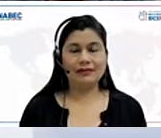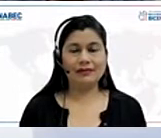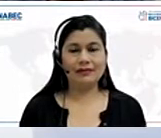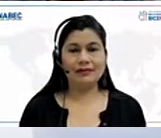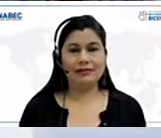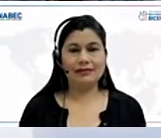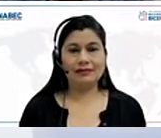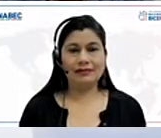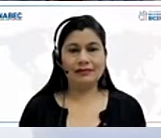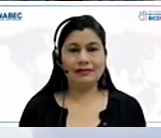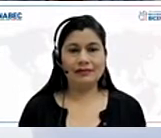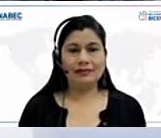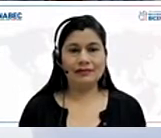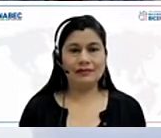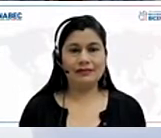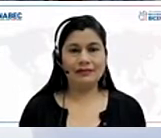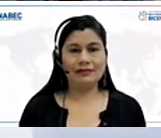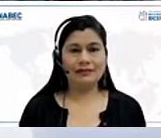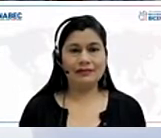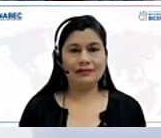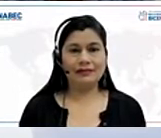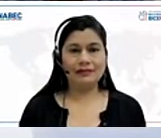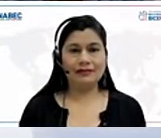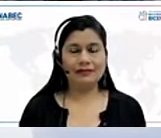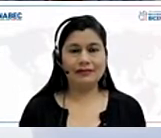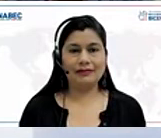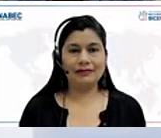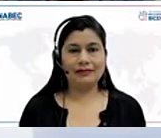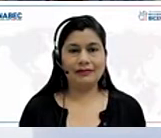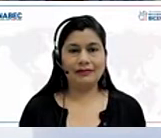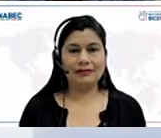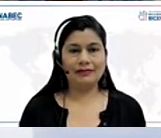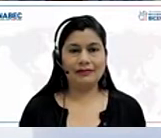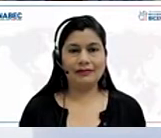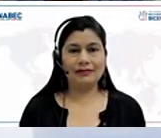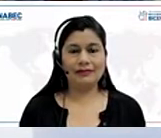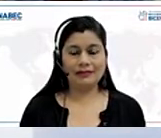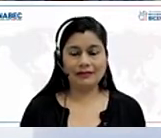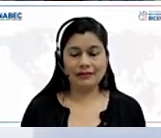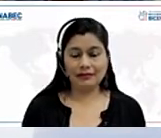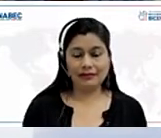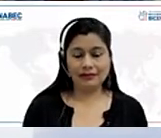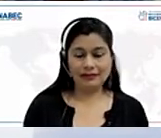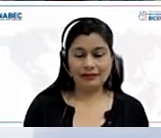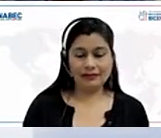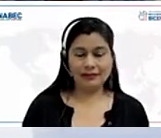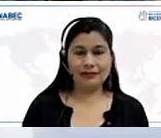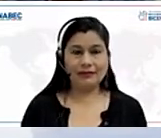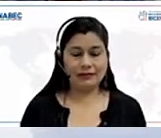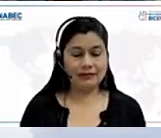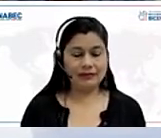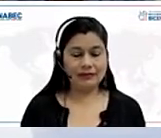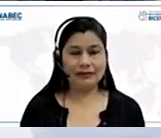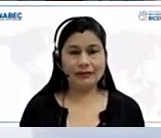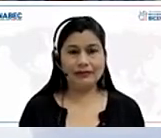estudios y, digamos, bajo la cobertura de la beca, empezar el primer año de los estudios de doctorado. Claro